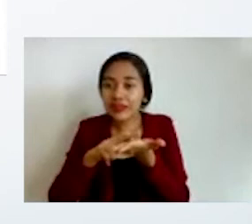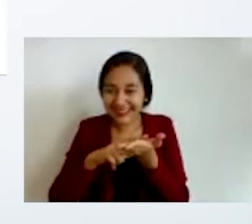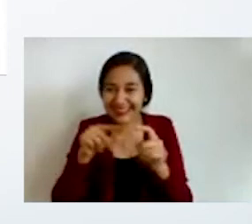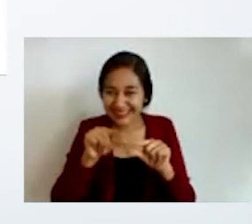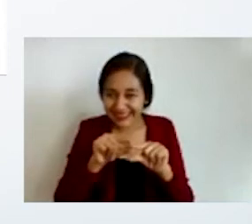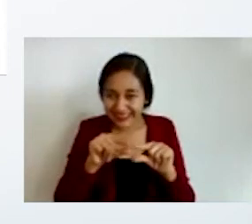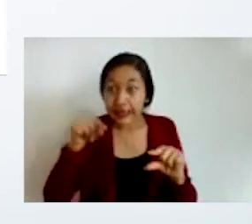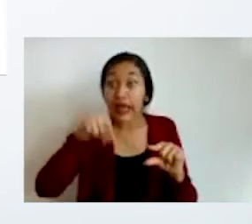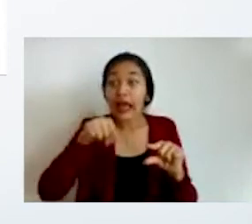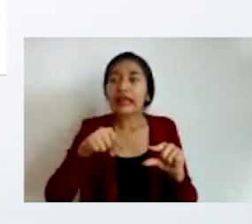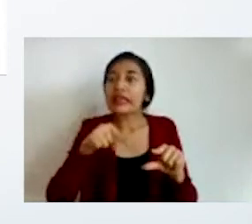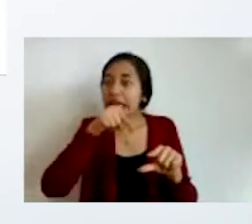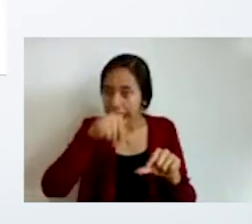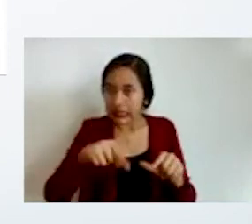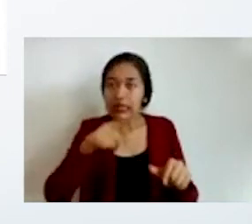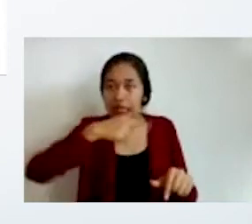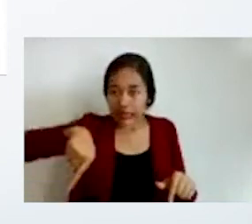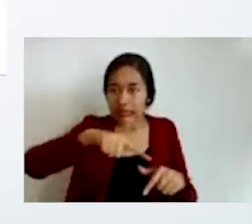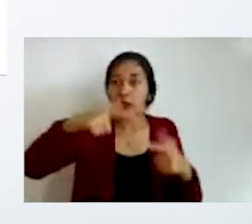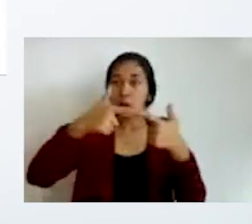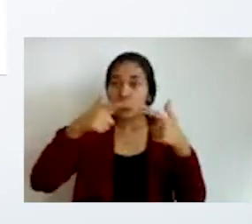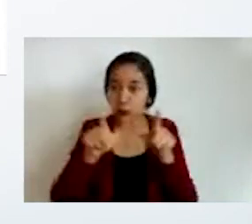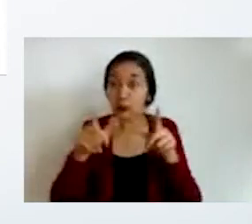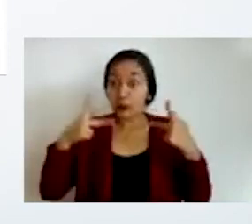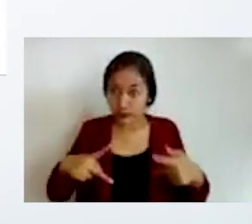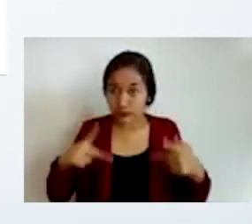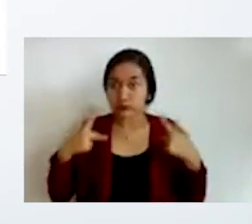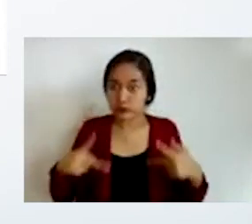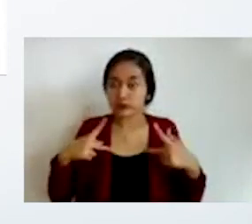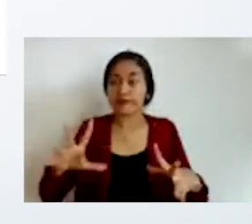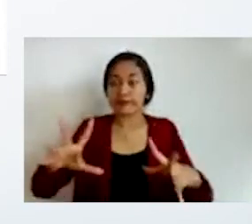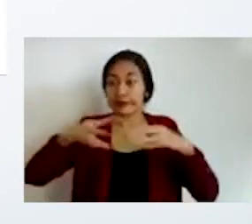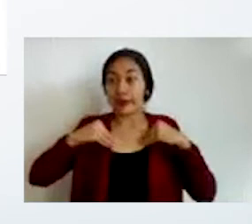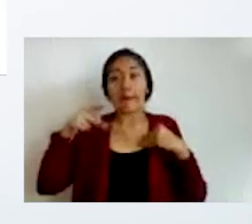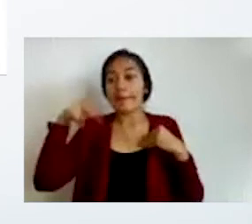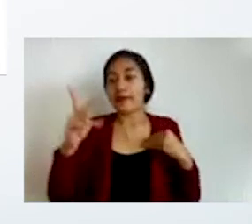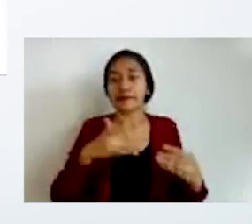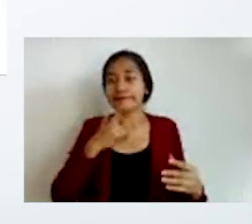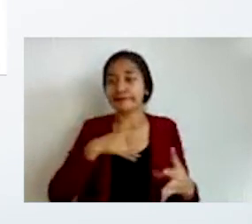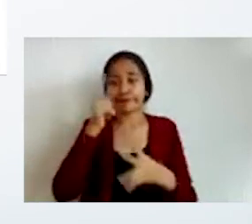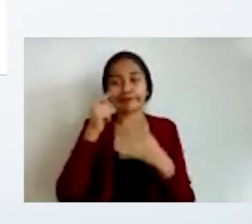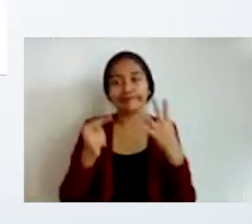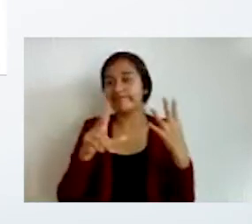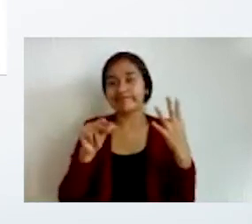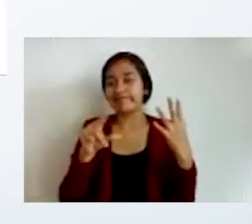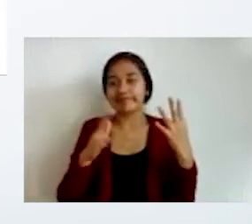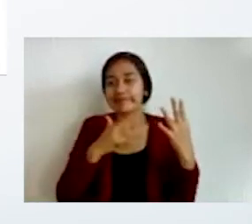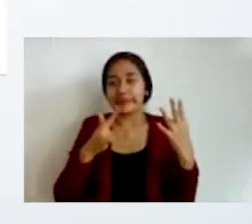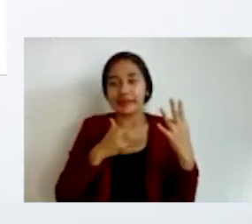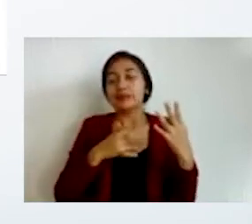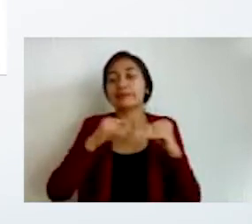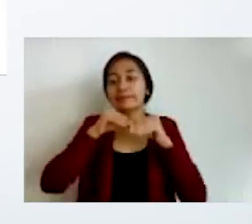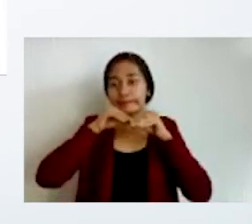pero todavía no lo sabe. Y entonces en ese periodo se pueden contagiar otros, como la persona que está representada con